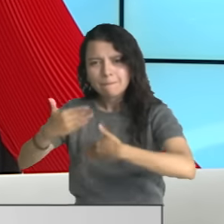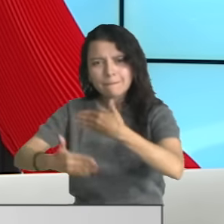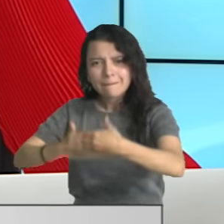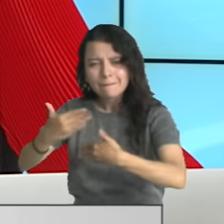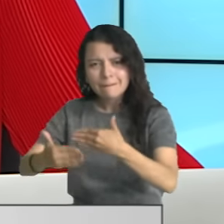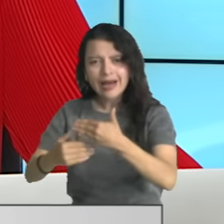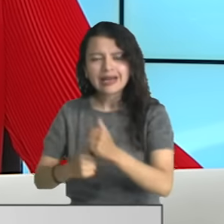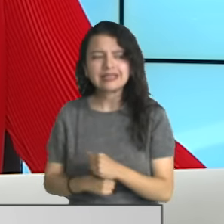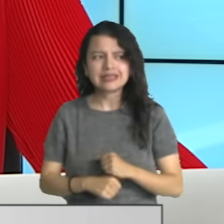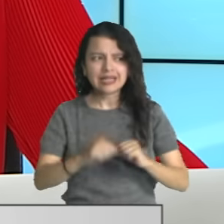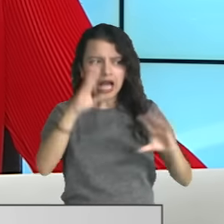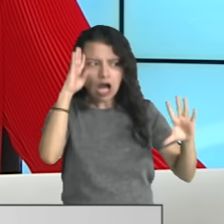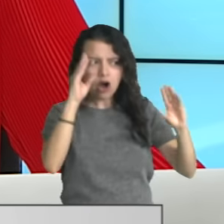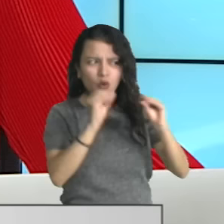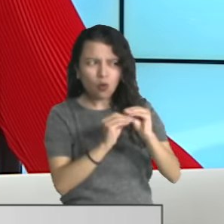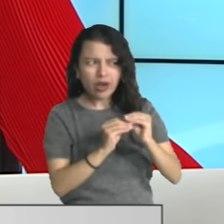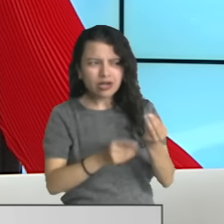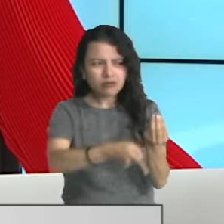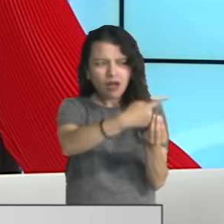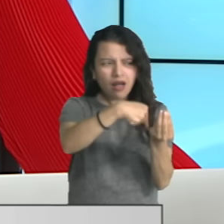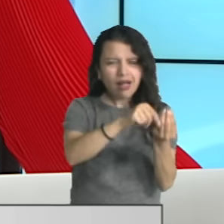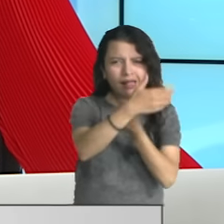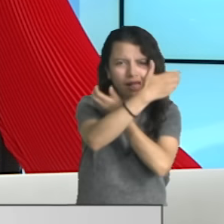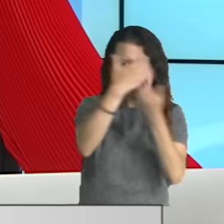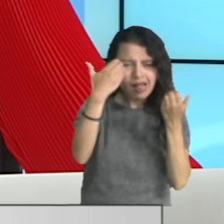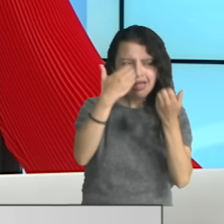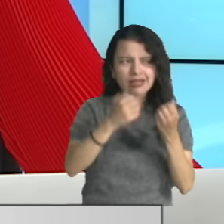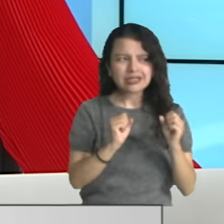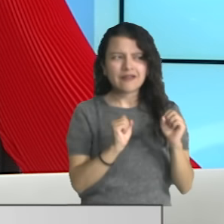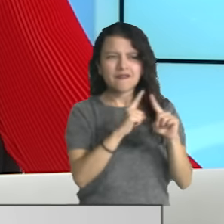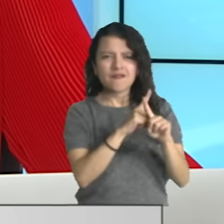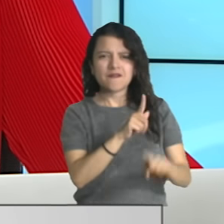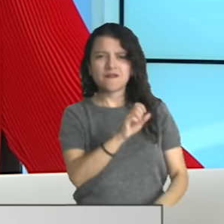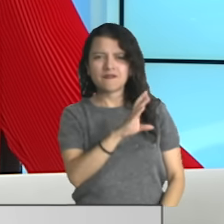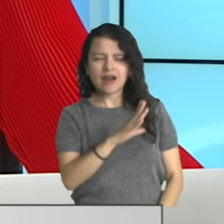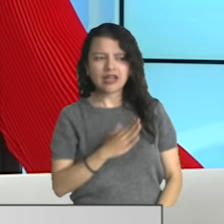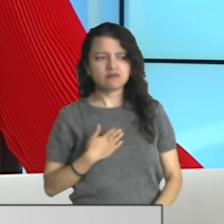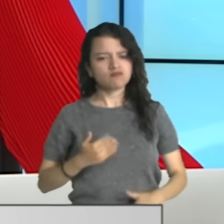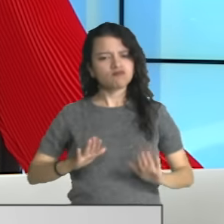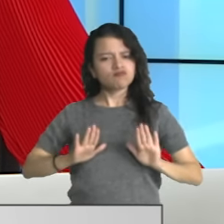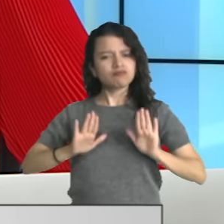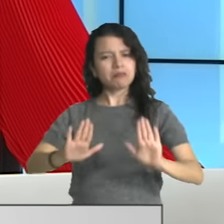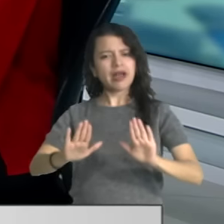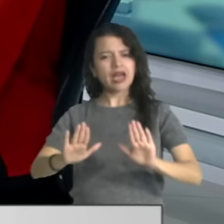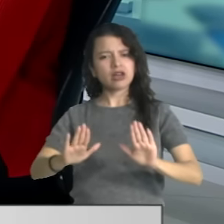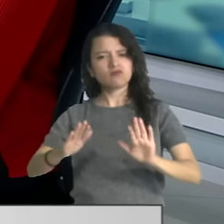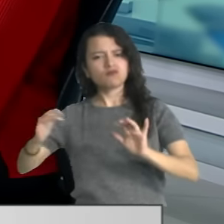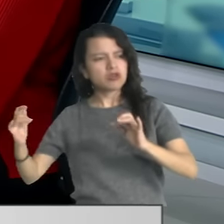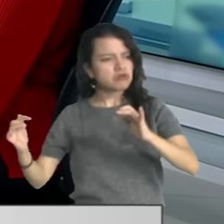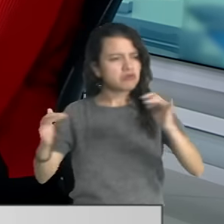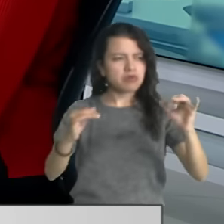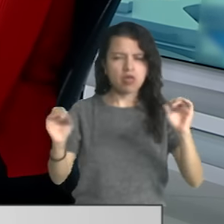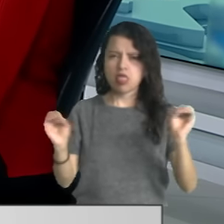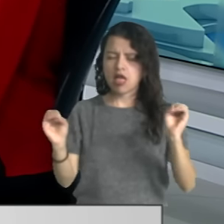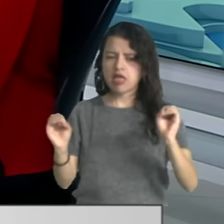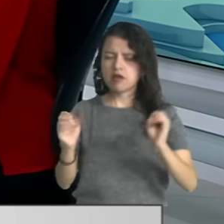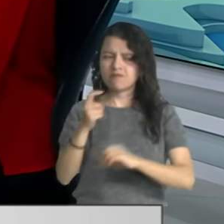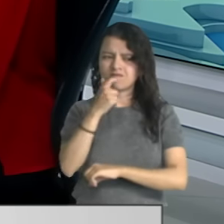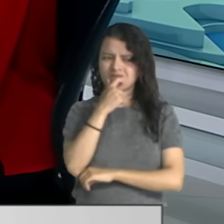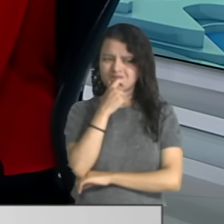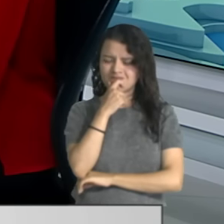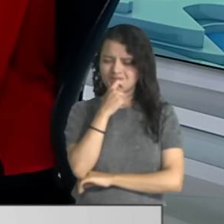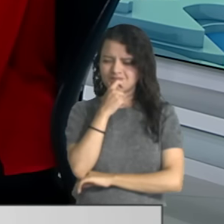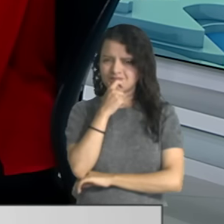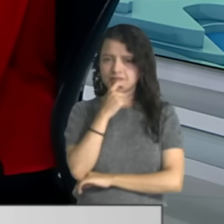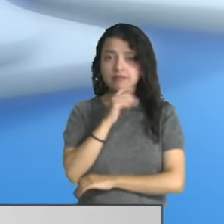al mando de alias Calarcá. Así lo anunció el ministro del Interior, Juan Fernando Cristo. Gerardo Aristizábal, muy buenas tardes. ¿Por qué esa advertencia